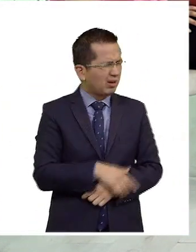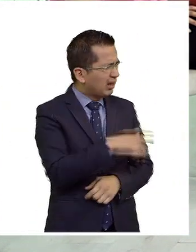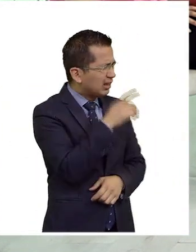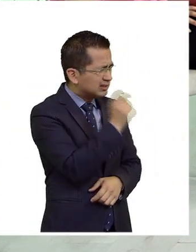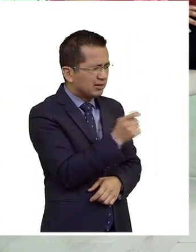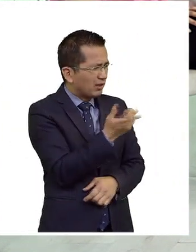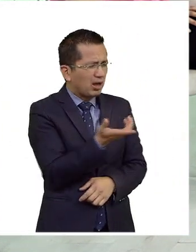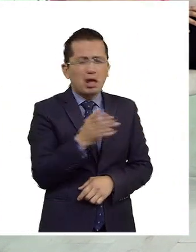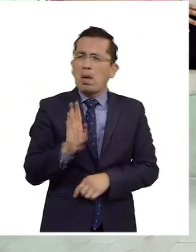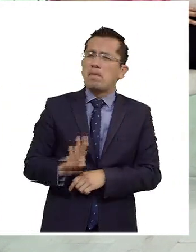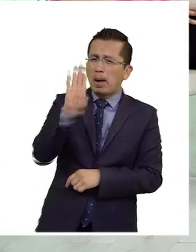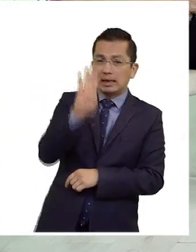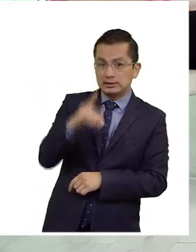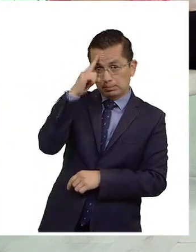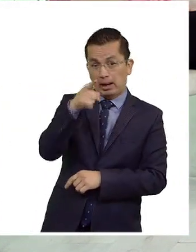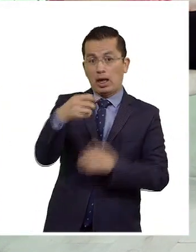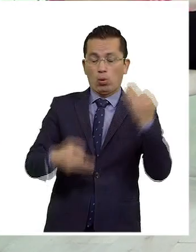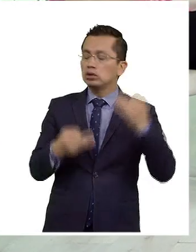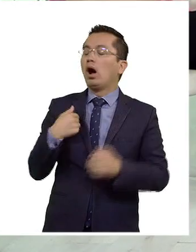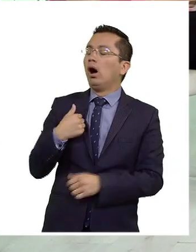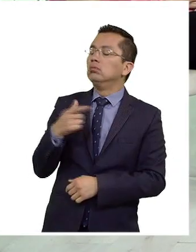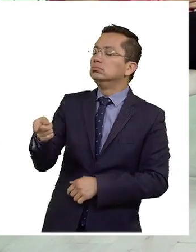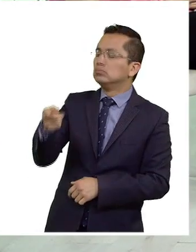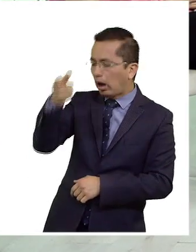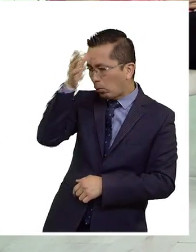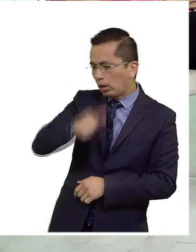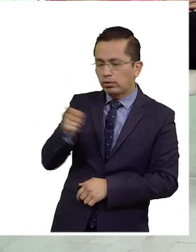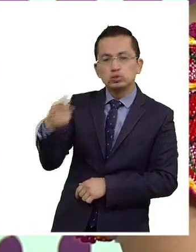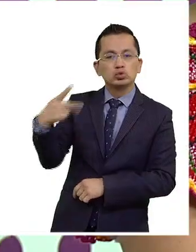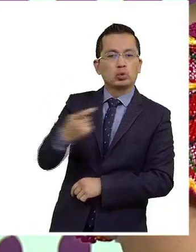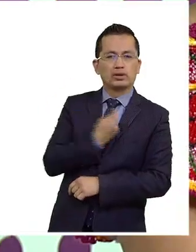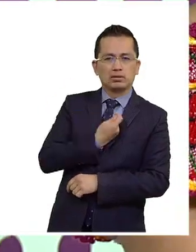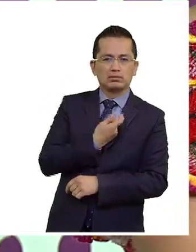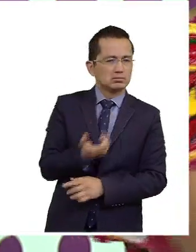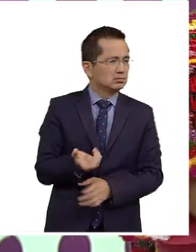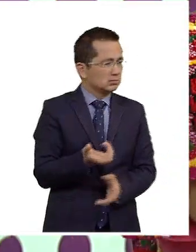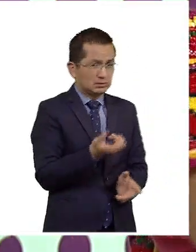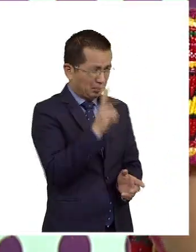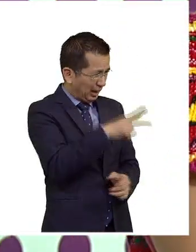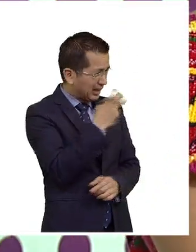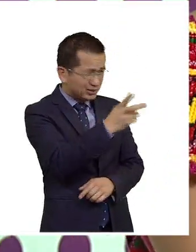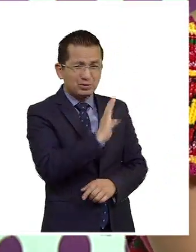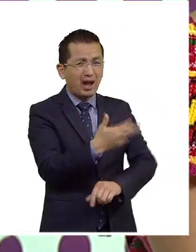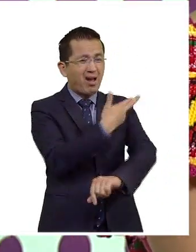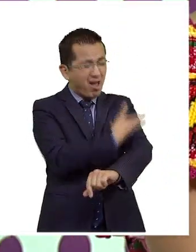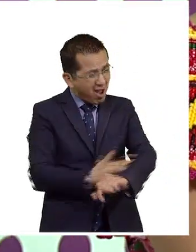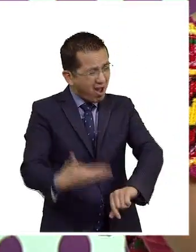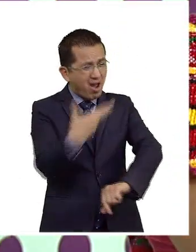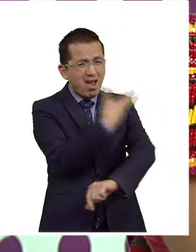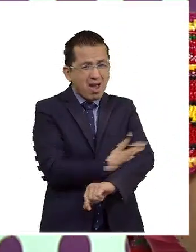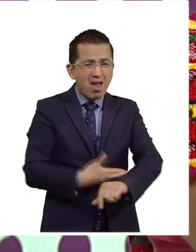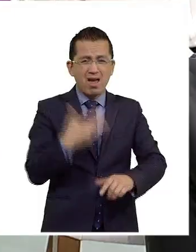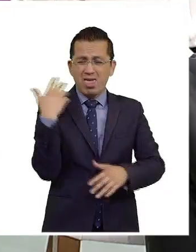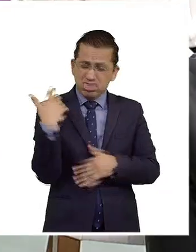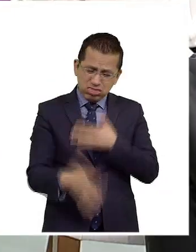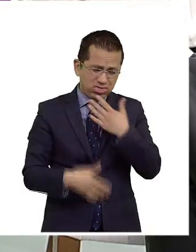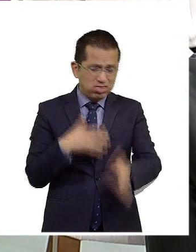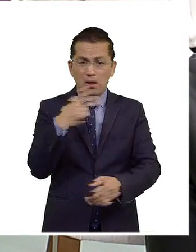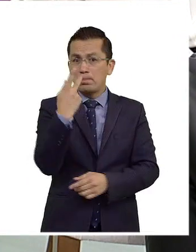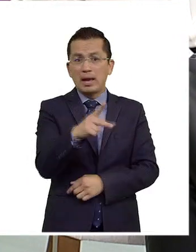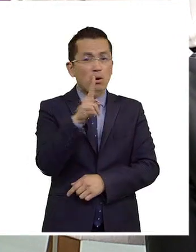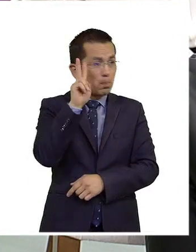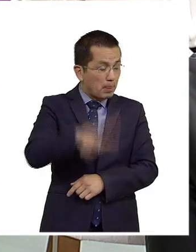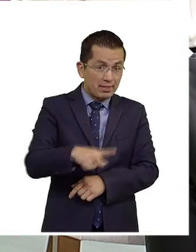alguien, que a mí eso es lo que me parece terrible. Pero entonces, si ya hay un procedimiento totalmente discriminatorio, esa es